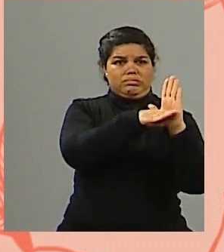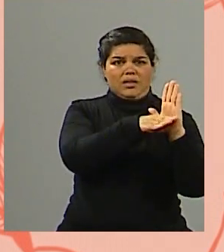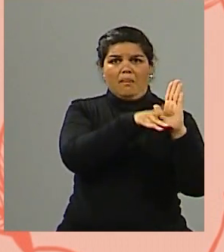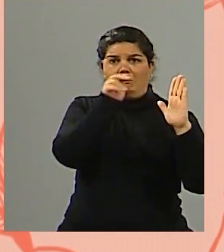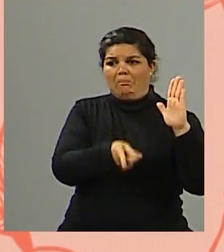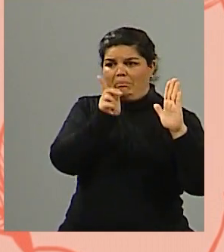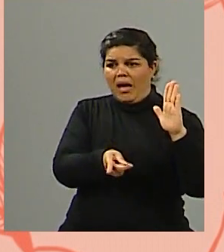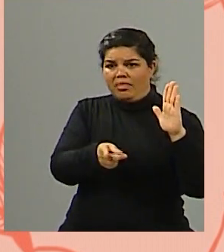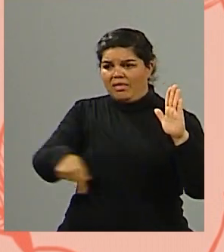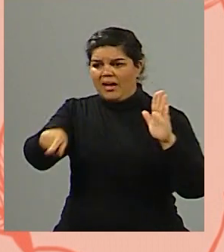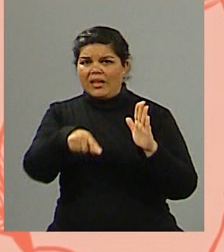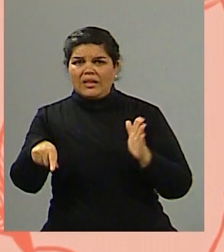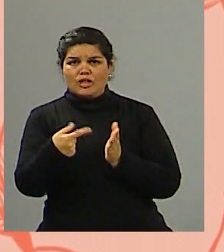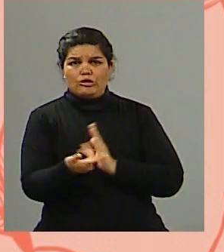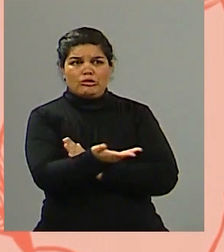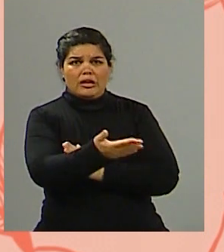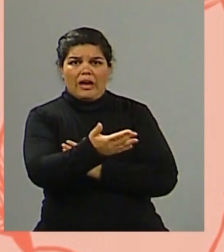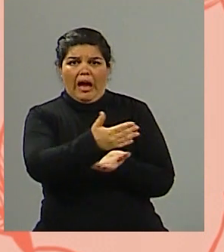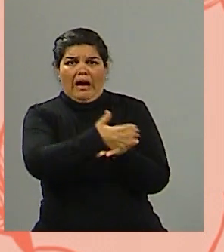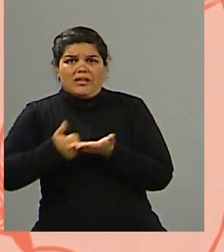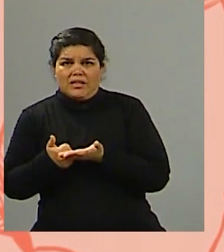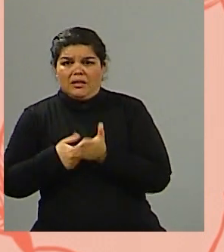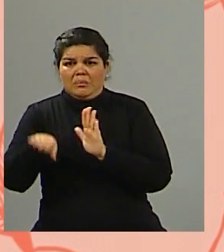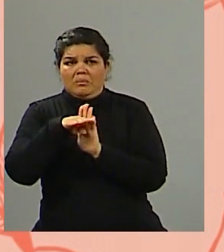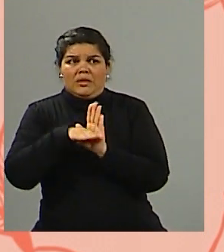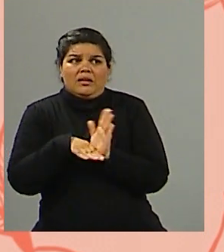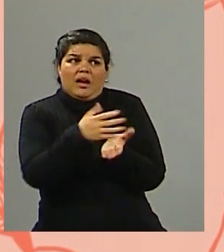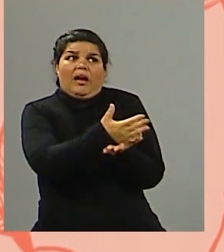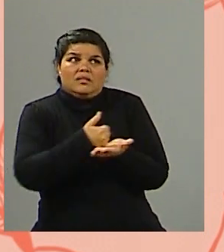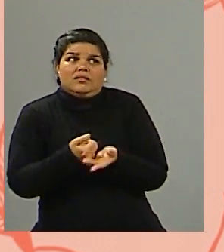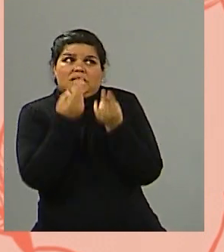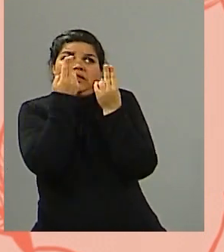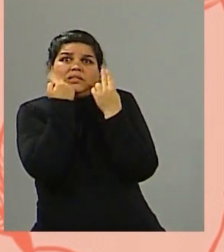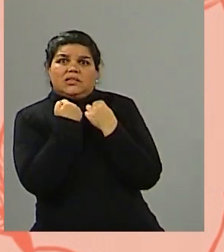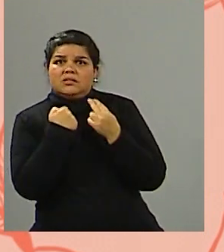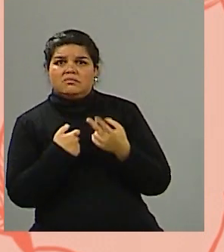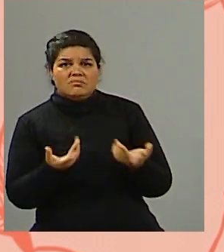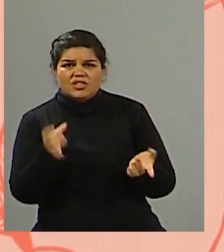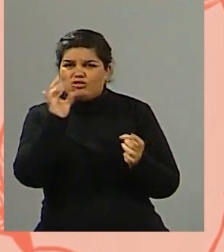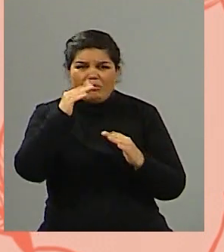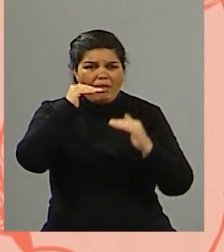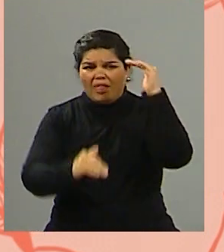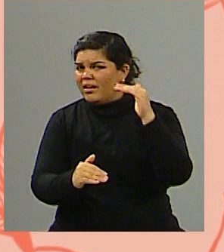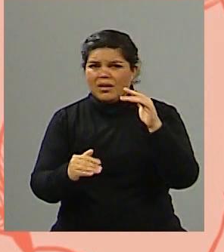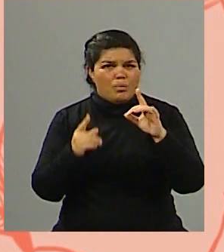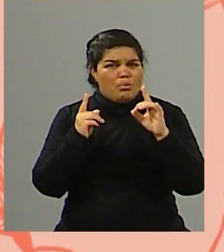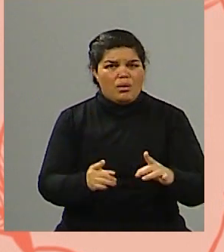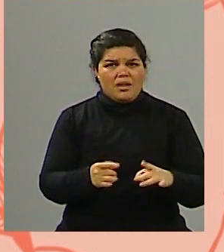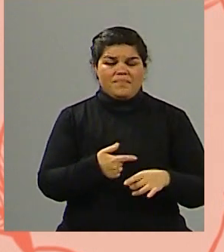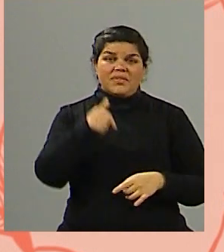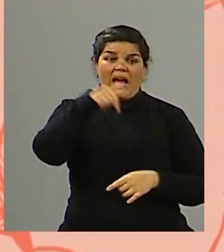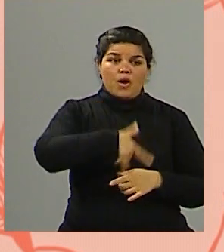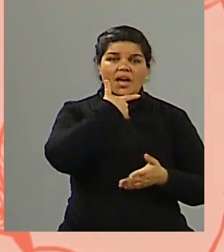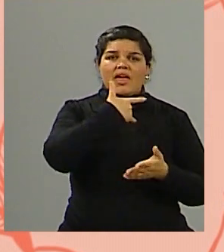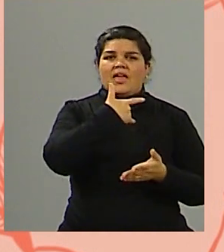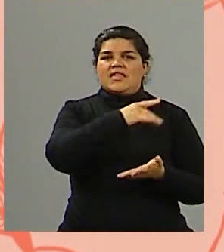en esa situación, hoy este dictamen de minoría, que está aprobado hoy en diputados y pasa al Senado,